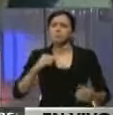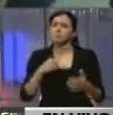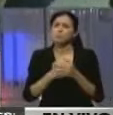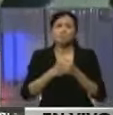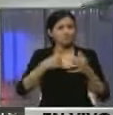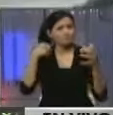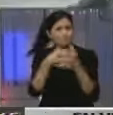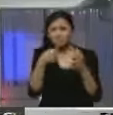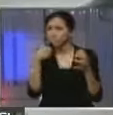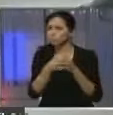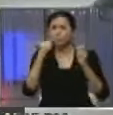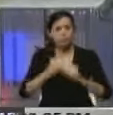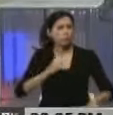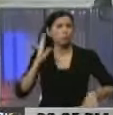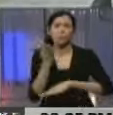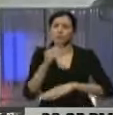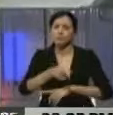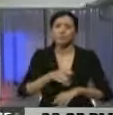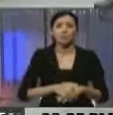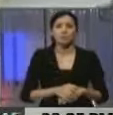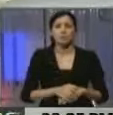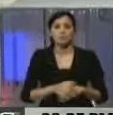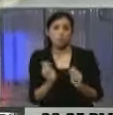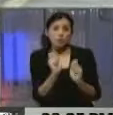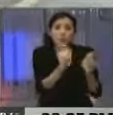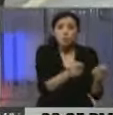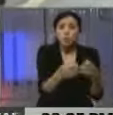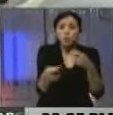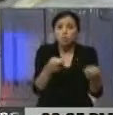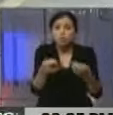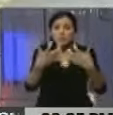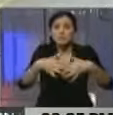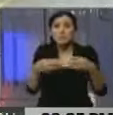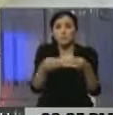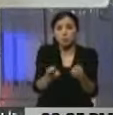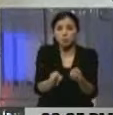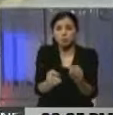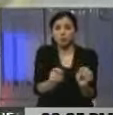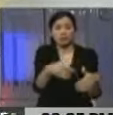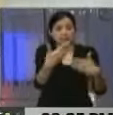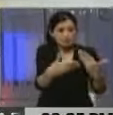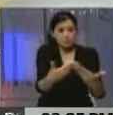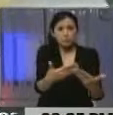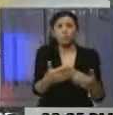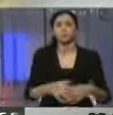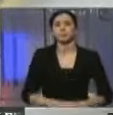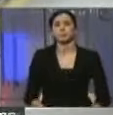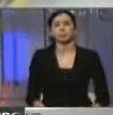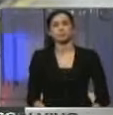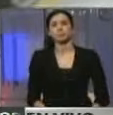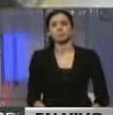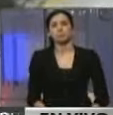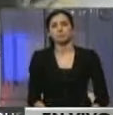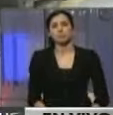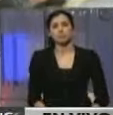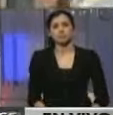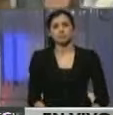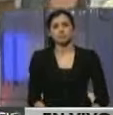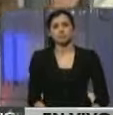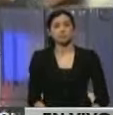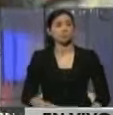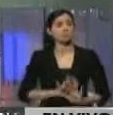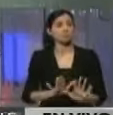de hierro con los que le dimos empresas públicas y las llevaron a niveles de